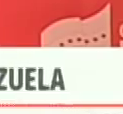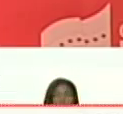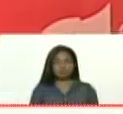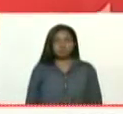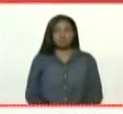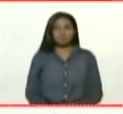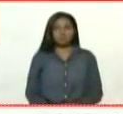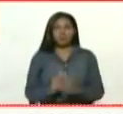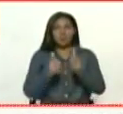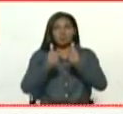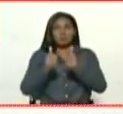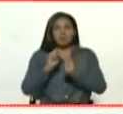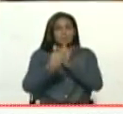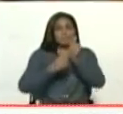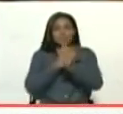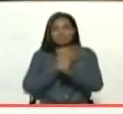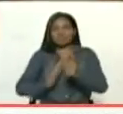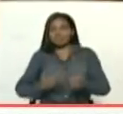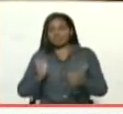compañero.